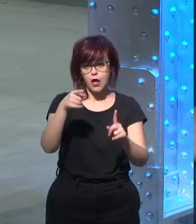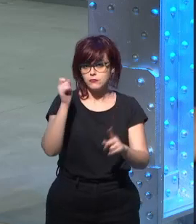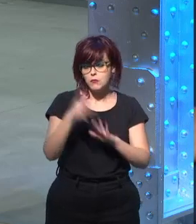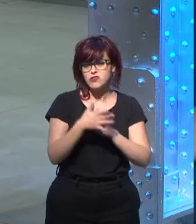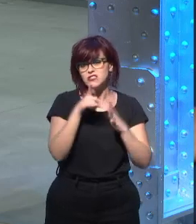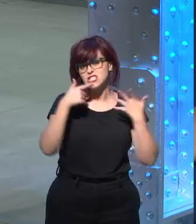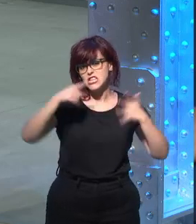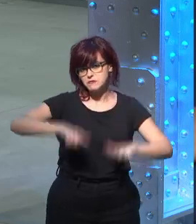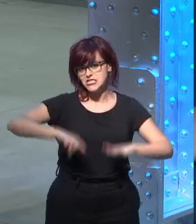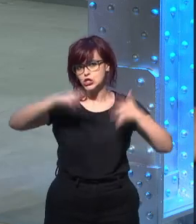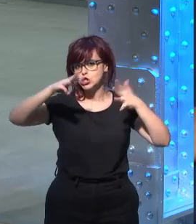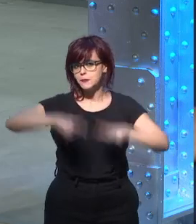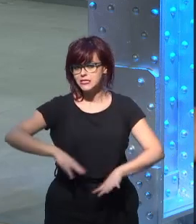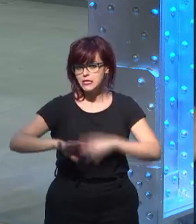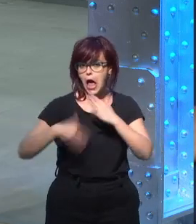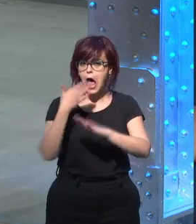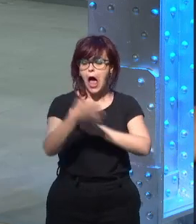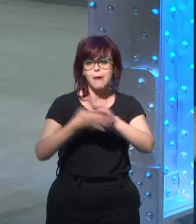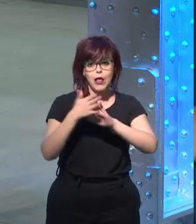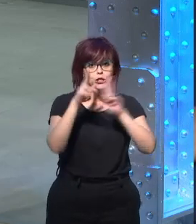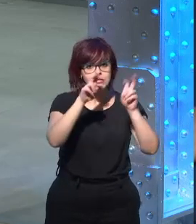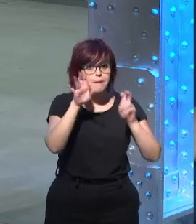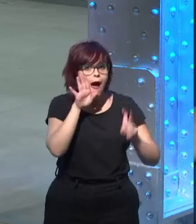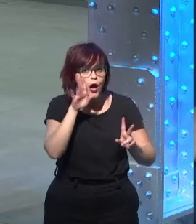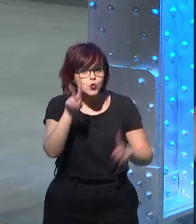hablando 6 o 8 meses, nunca habíamos hablado de este tema.